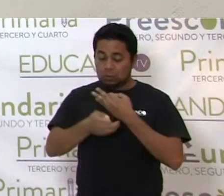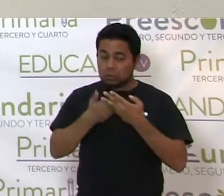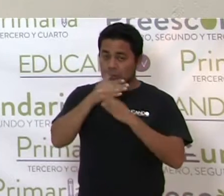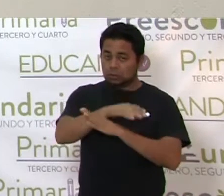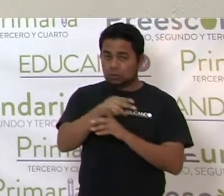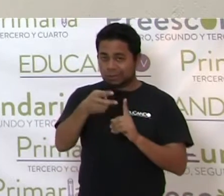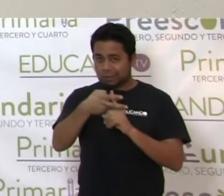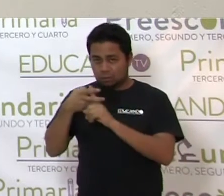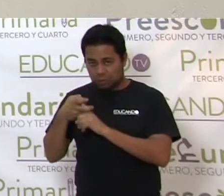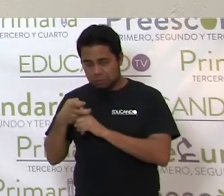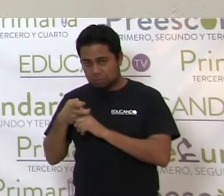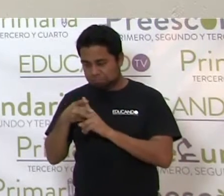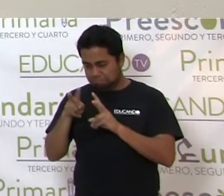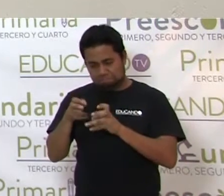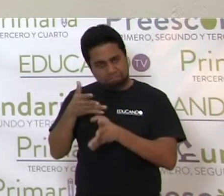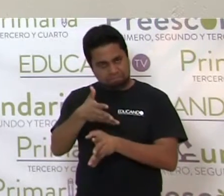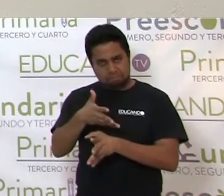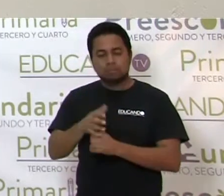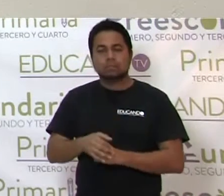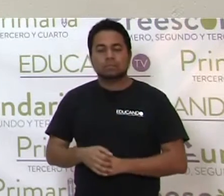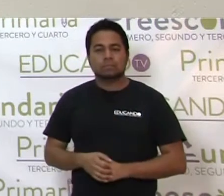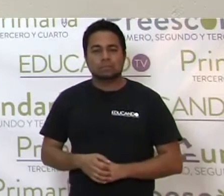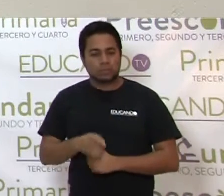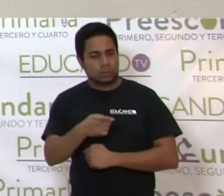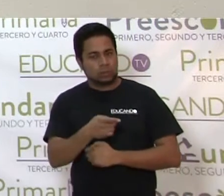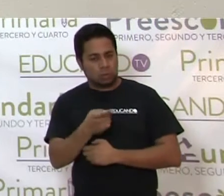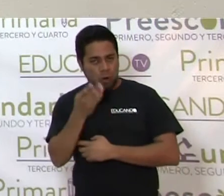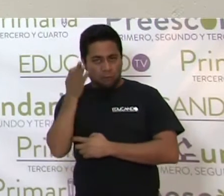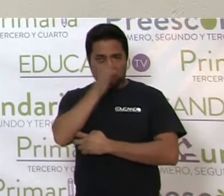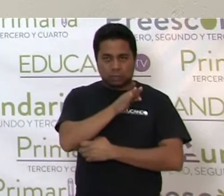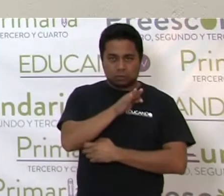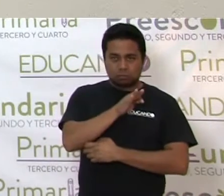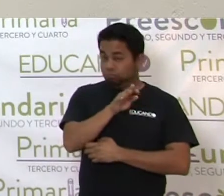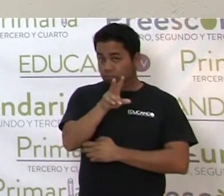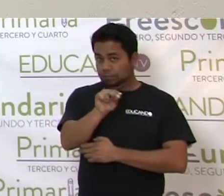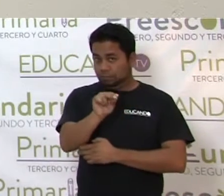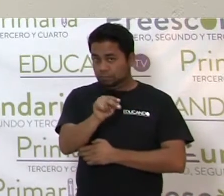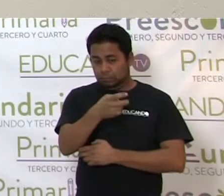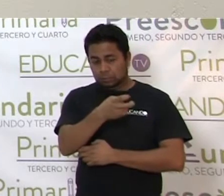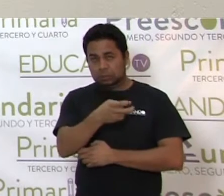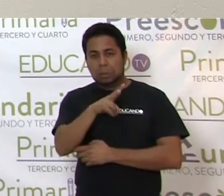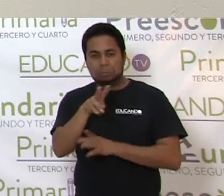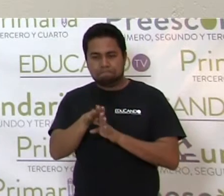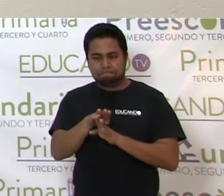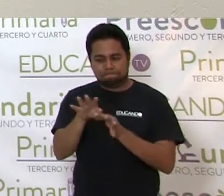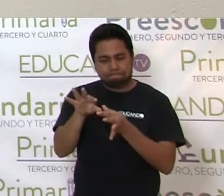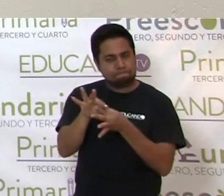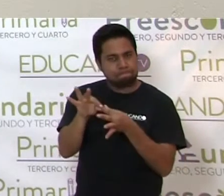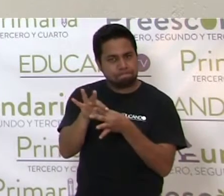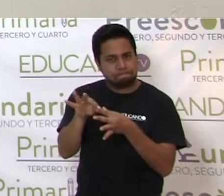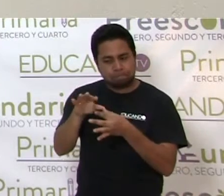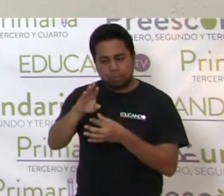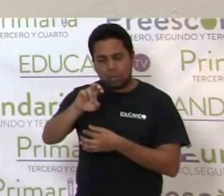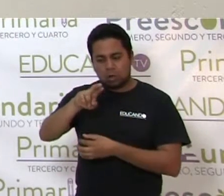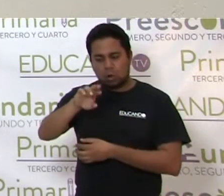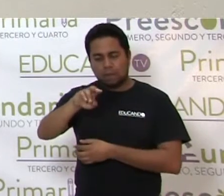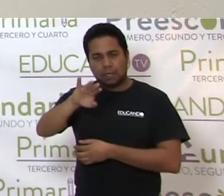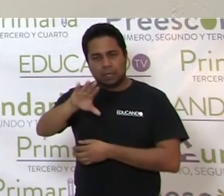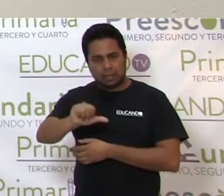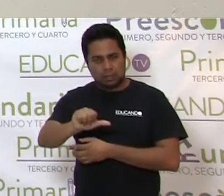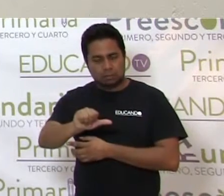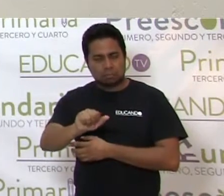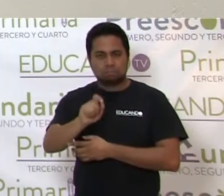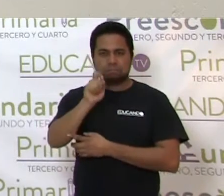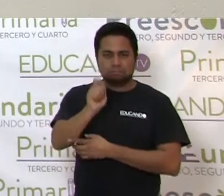secuestro, el cual no es una ficción, es una crónica. Es una